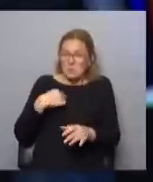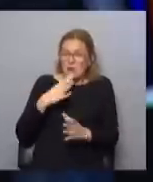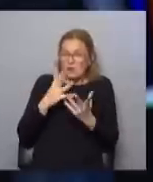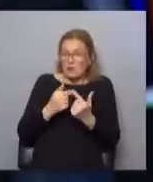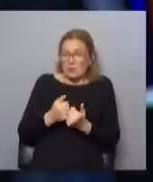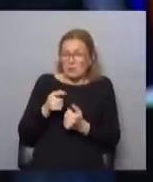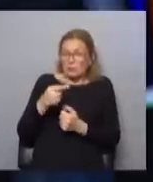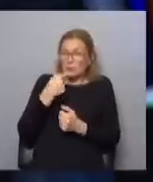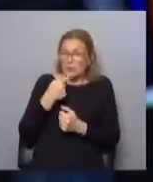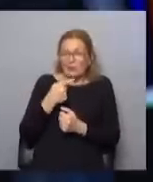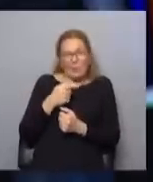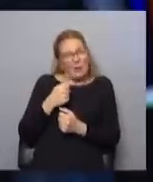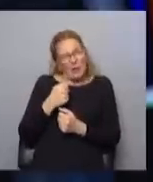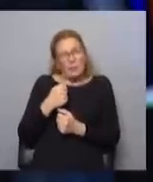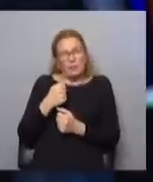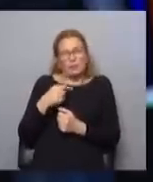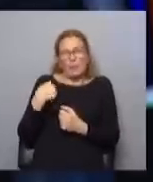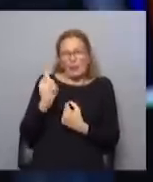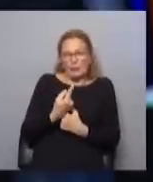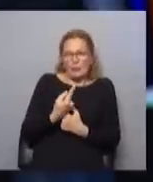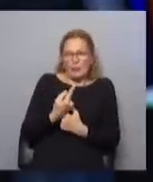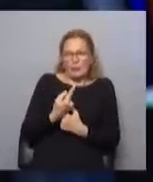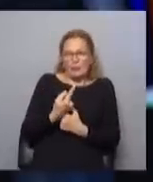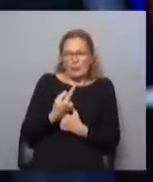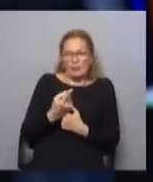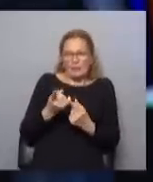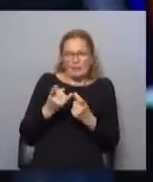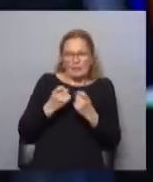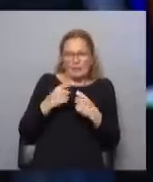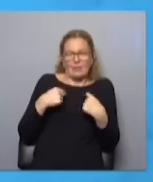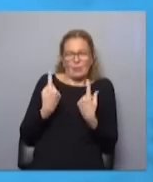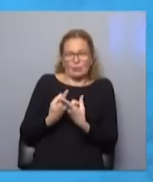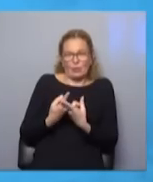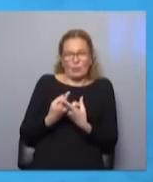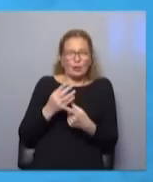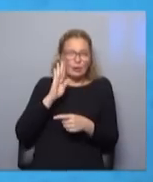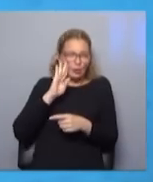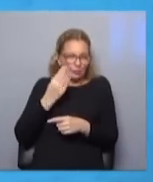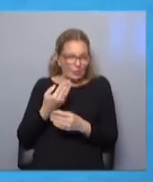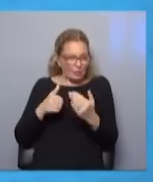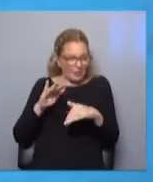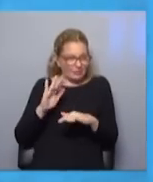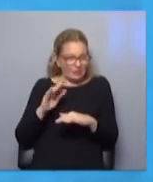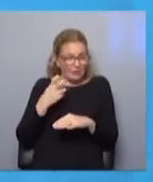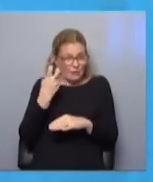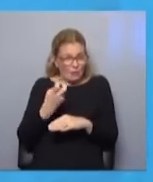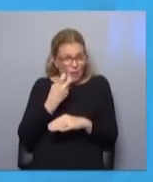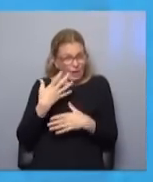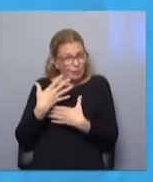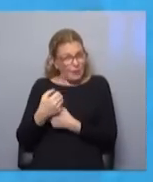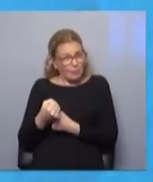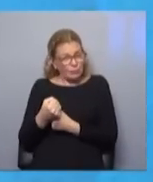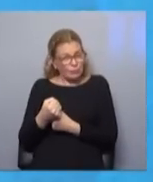lo que tú dices el niño el niño tiene que ser para todo porque en realidad los precisamos otros también más allá de este reconocimiento está buscando un apoyo